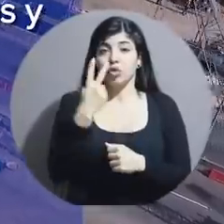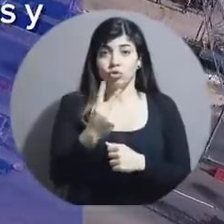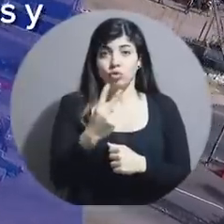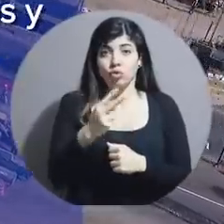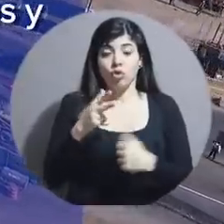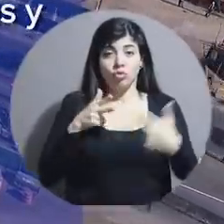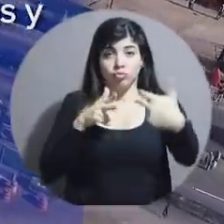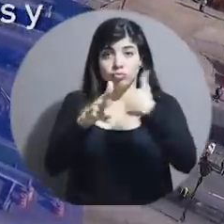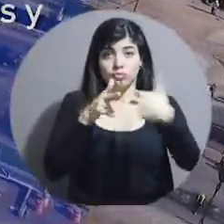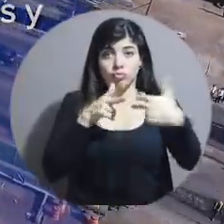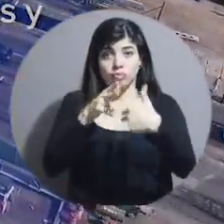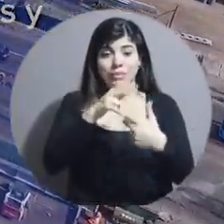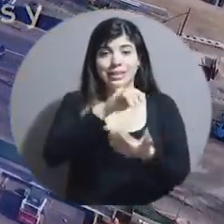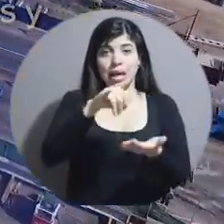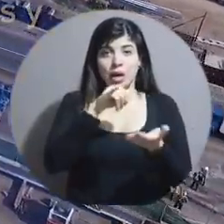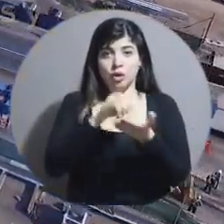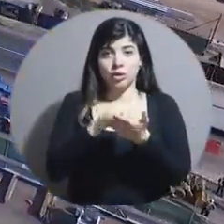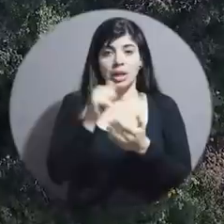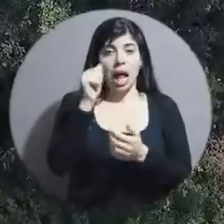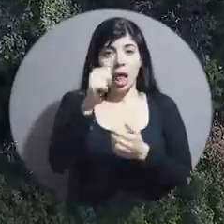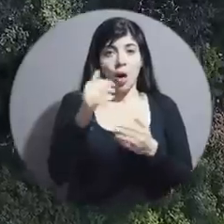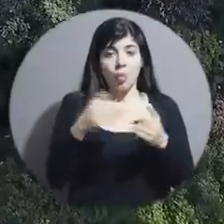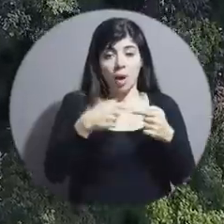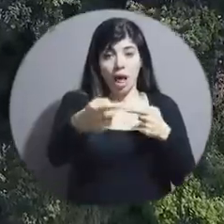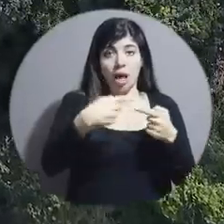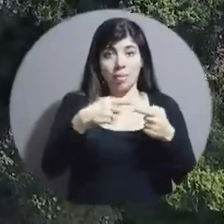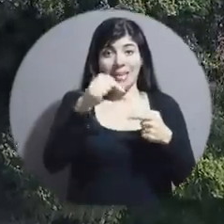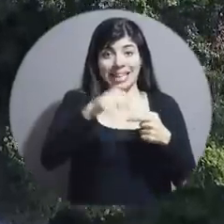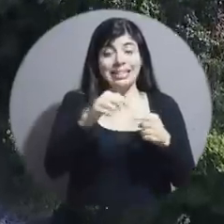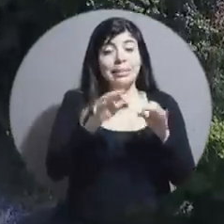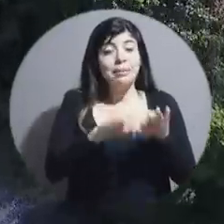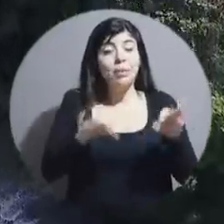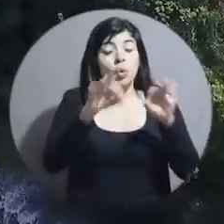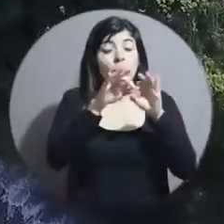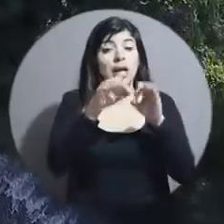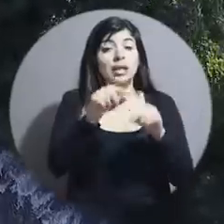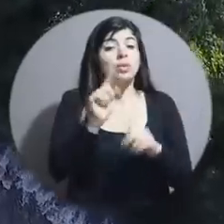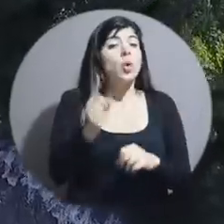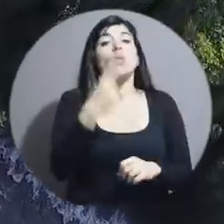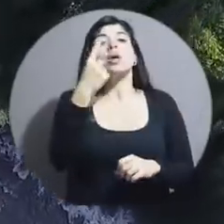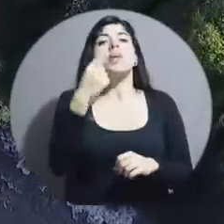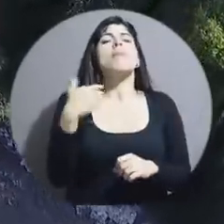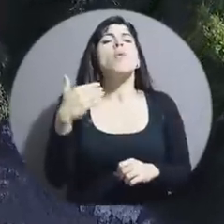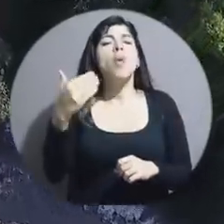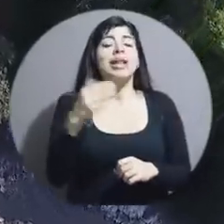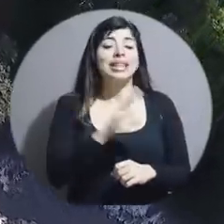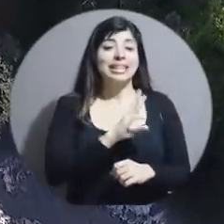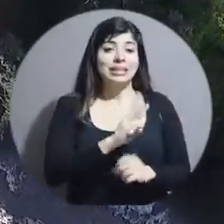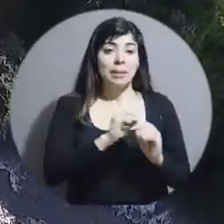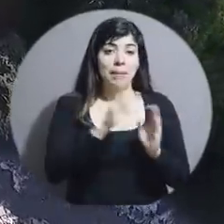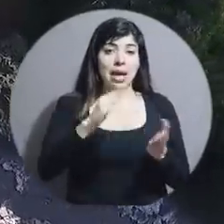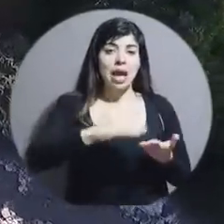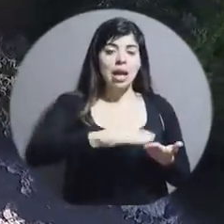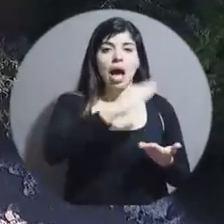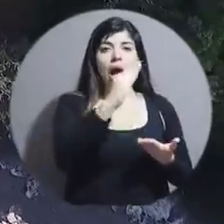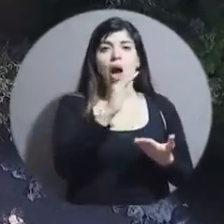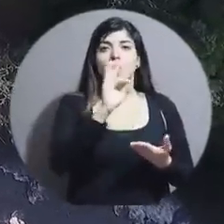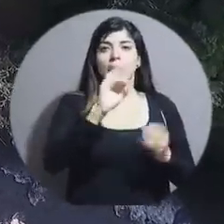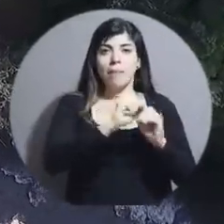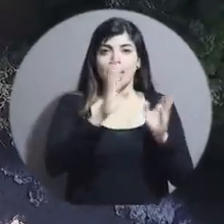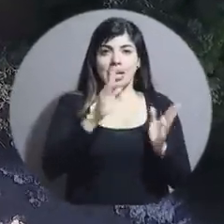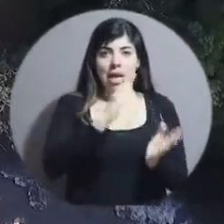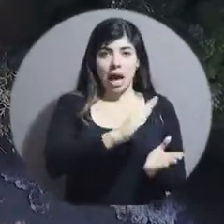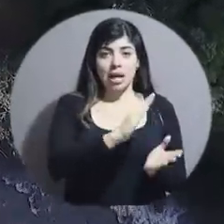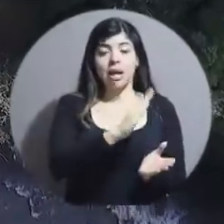2 carriles del tramo San José-Alajuela. Este paso prioritario y único será de las 6 de la mañana a 9